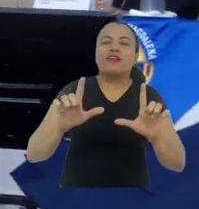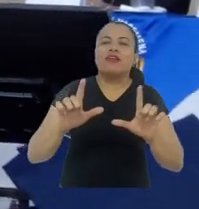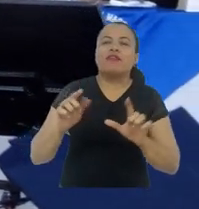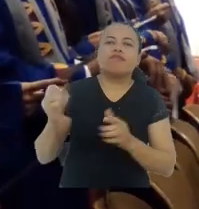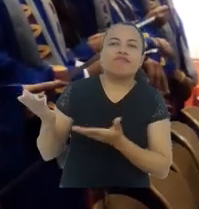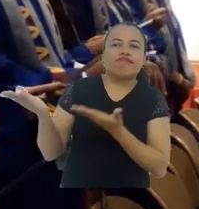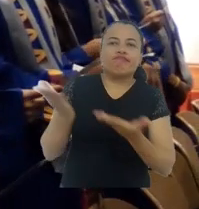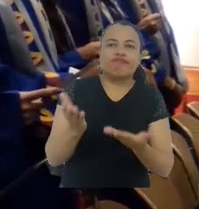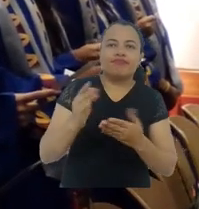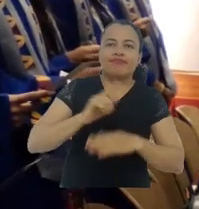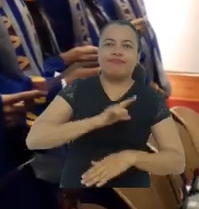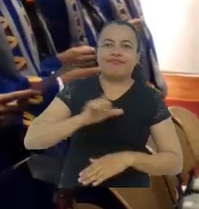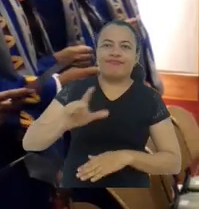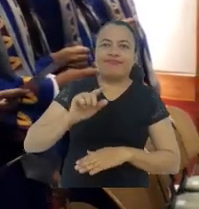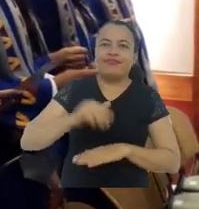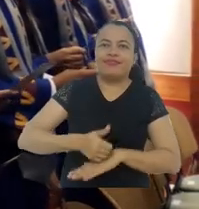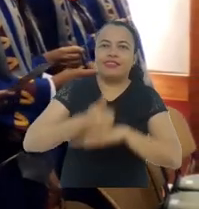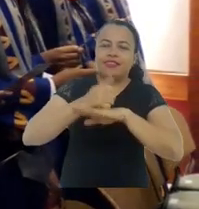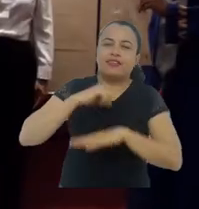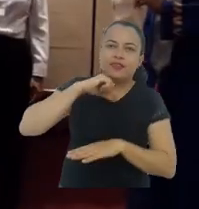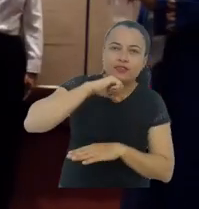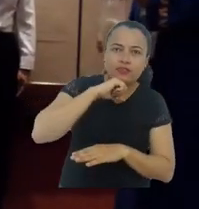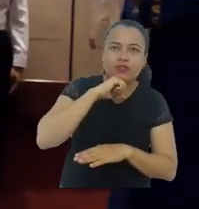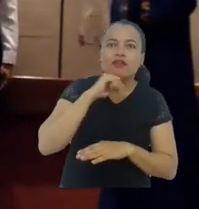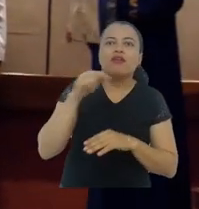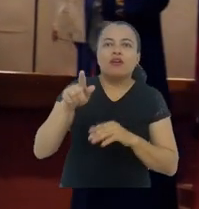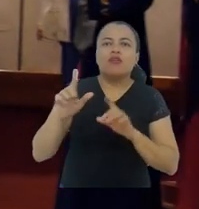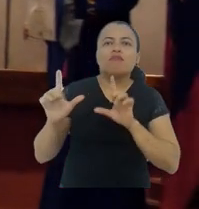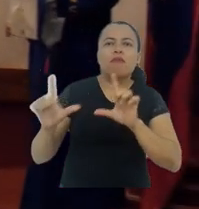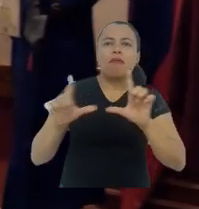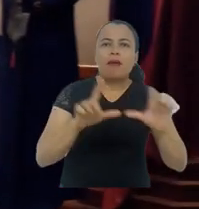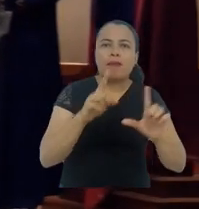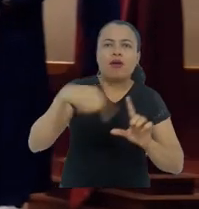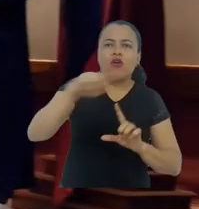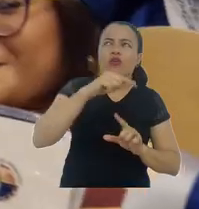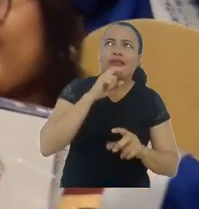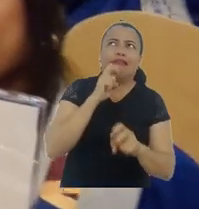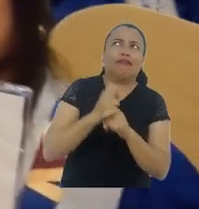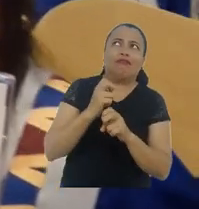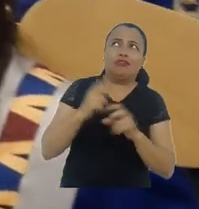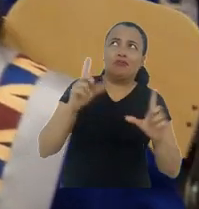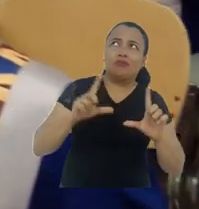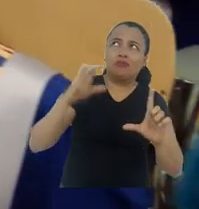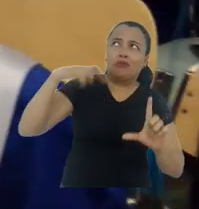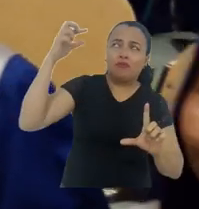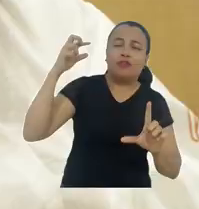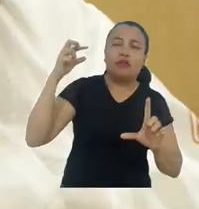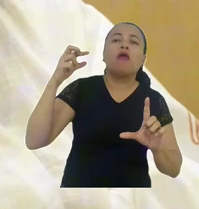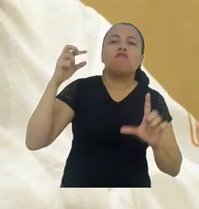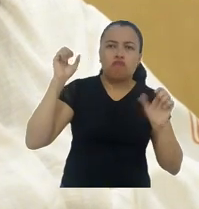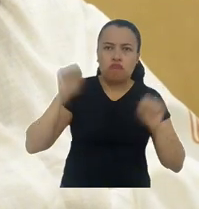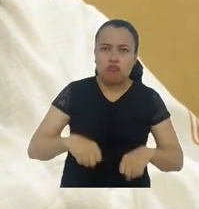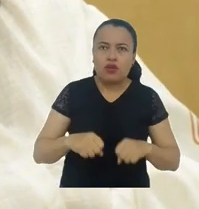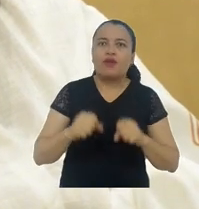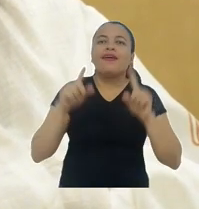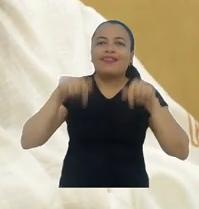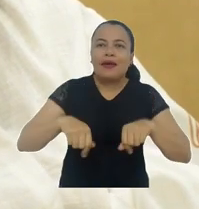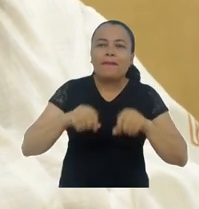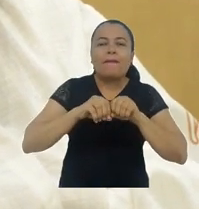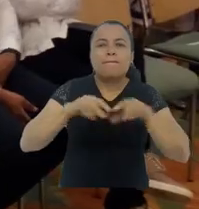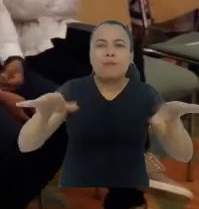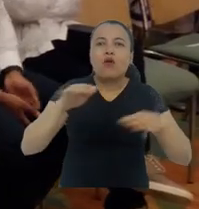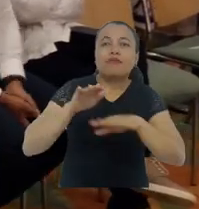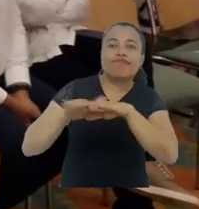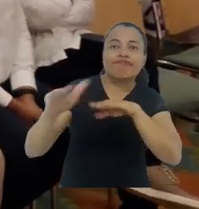por el rector Pablo Vera Salazar, quien expresó su orgullo de graduar a quienes veían imposible tener un título profesional.